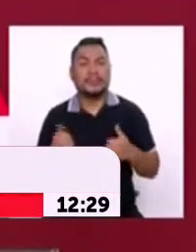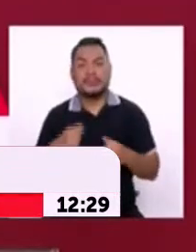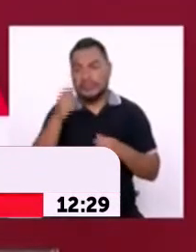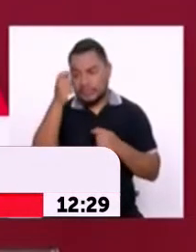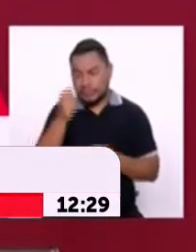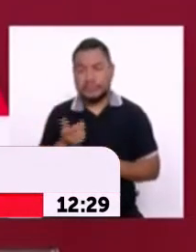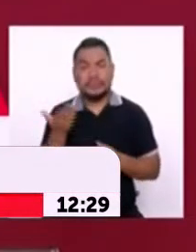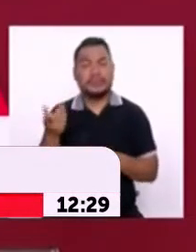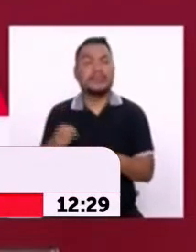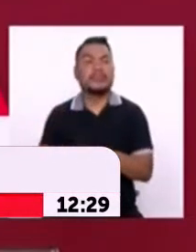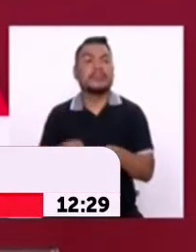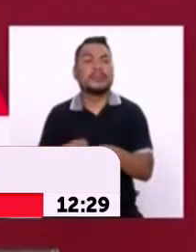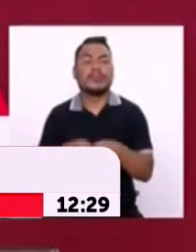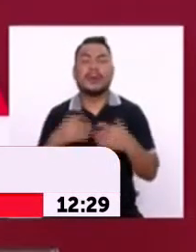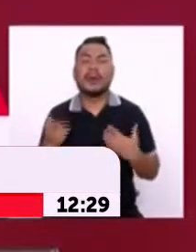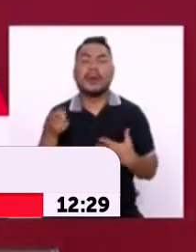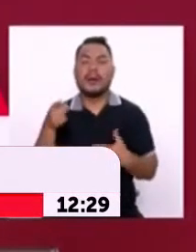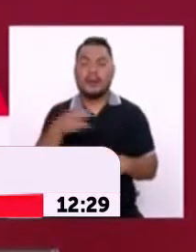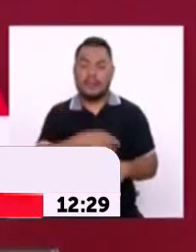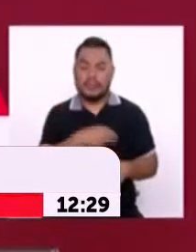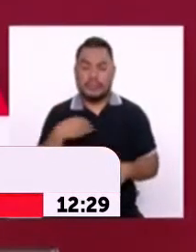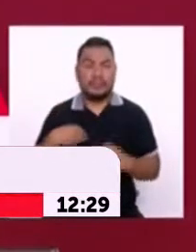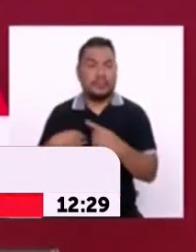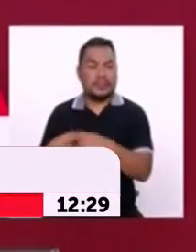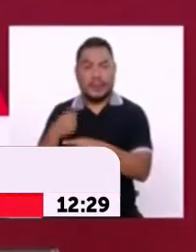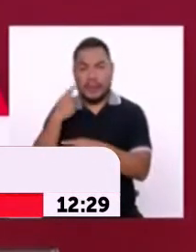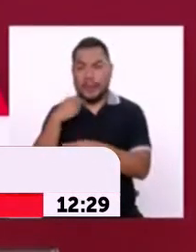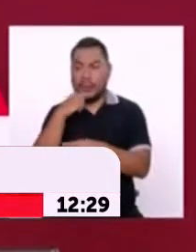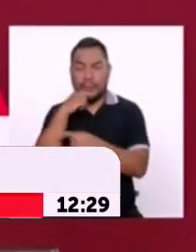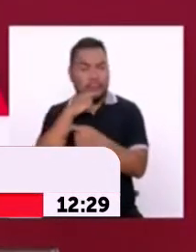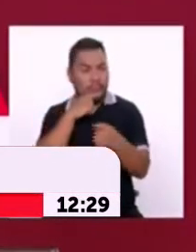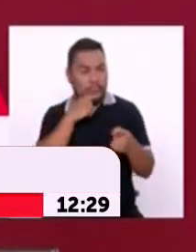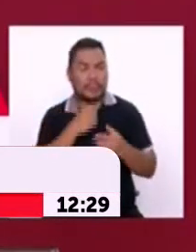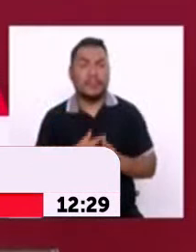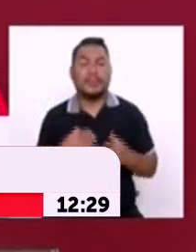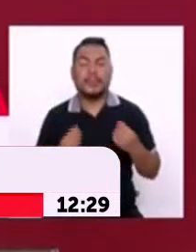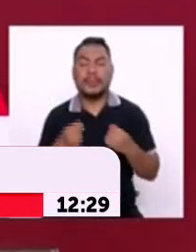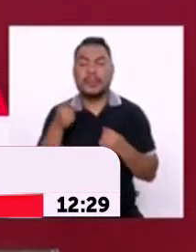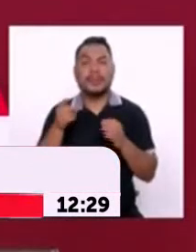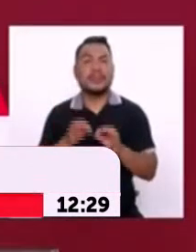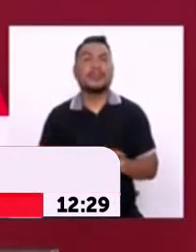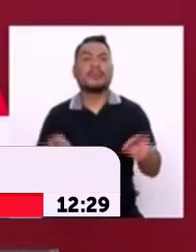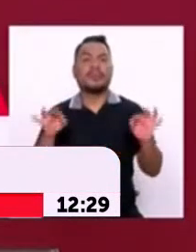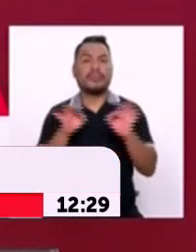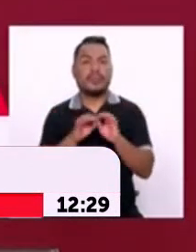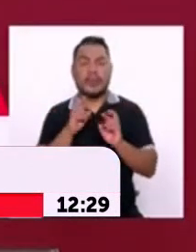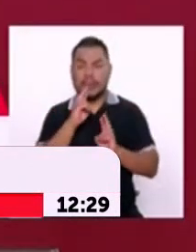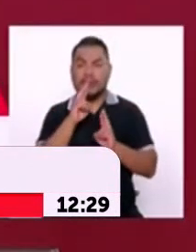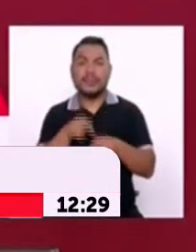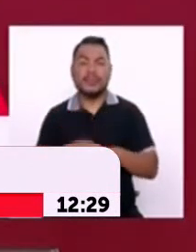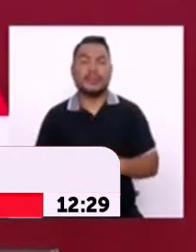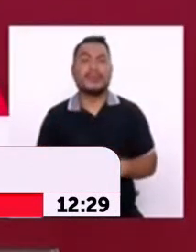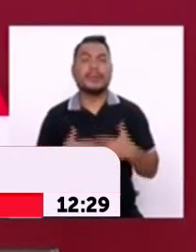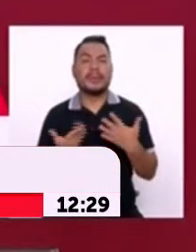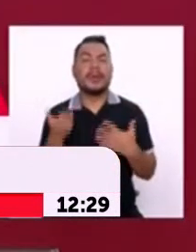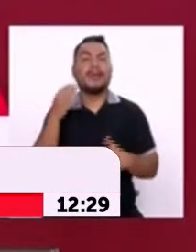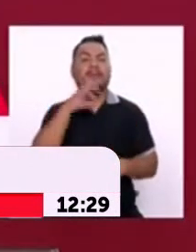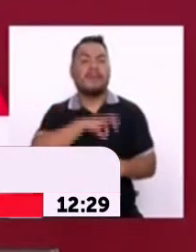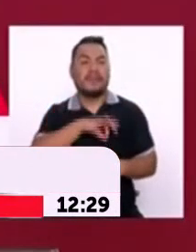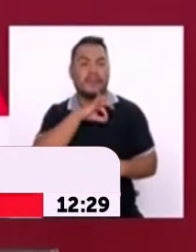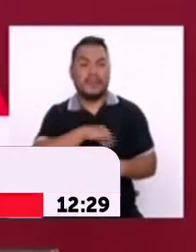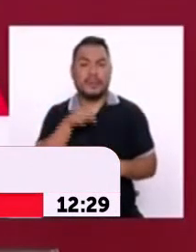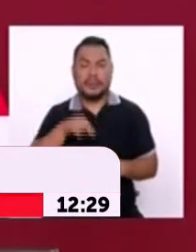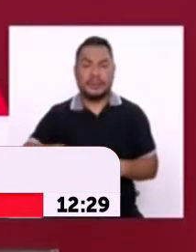Un reconocimiento a nuestras ministras y a nuestros ministros por este importante resultado